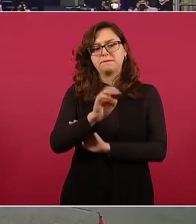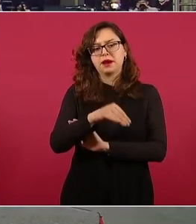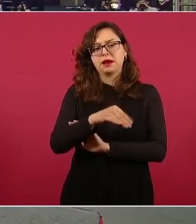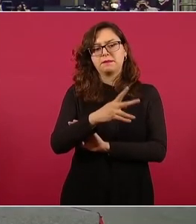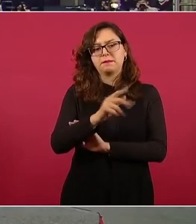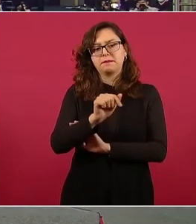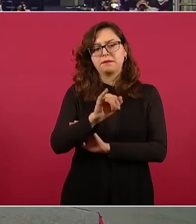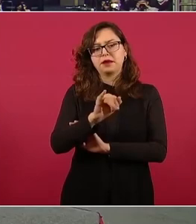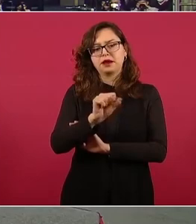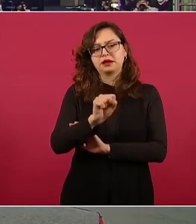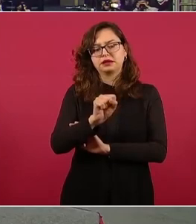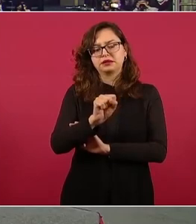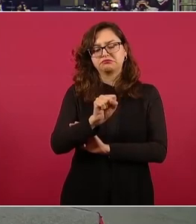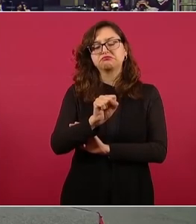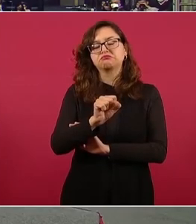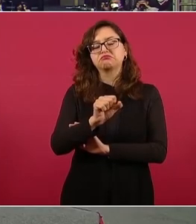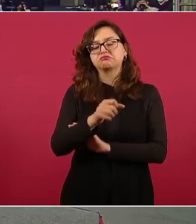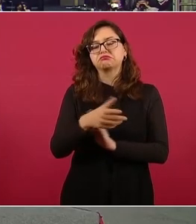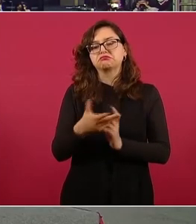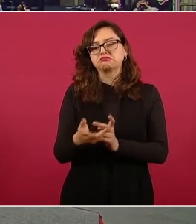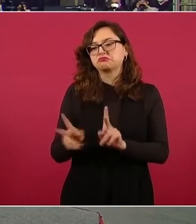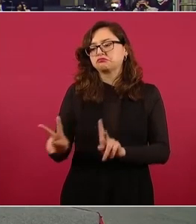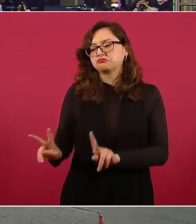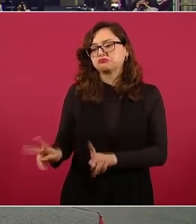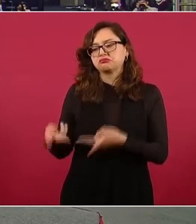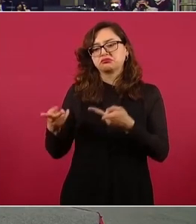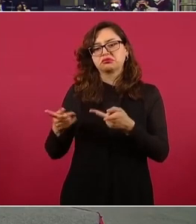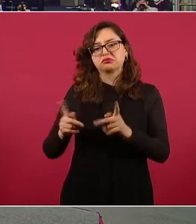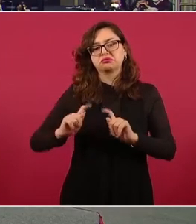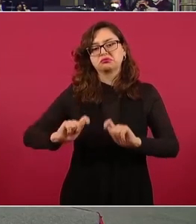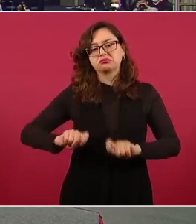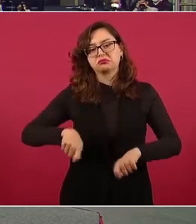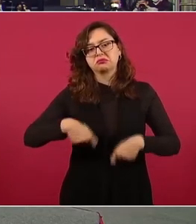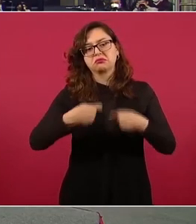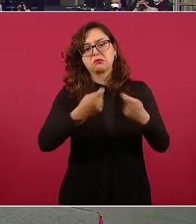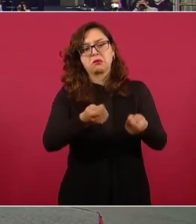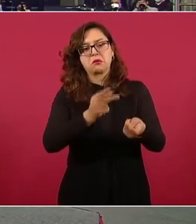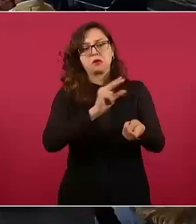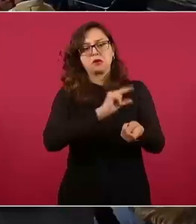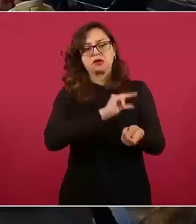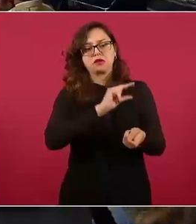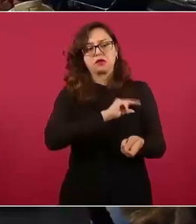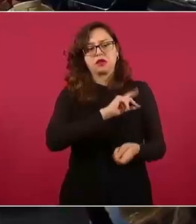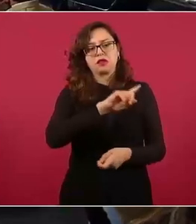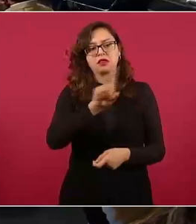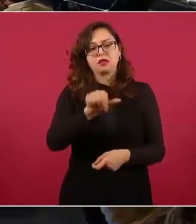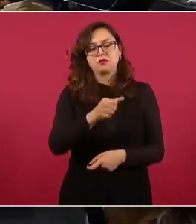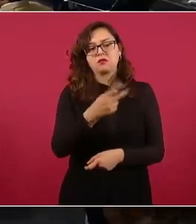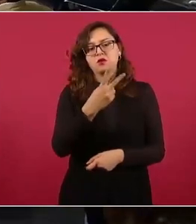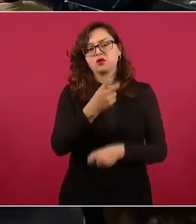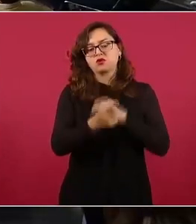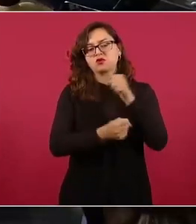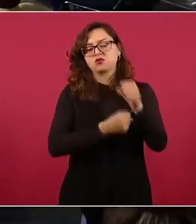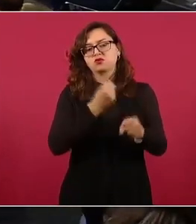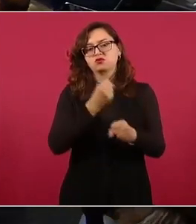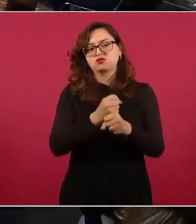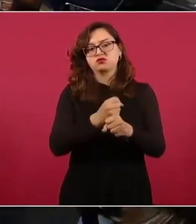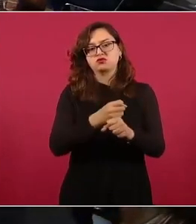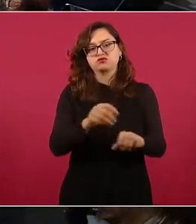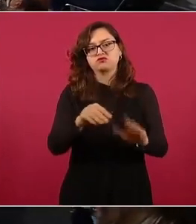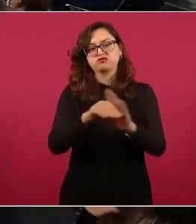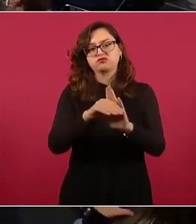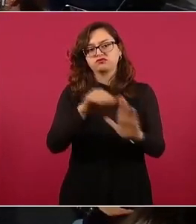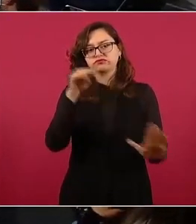En 2 años la deshizo, malos manejos, entonces tuvo que entrar al rescate el gobierno